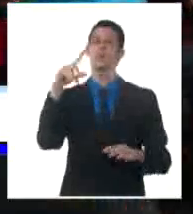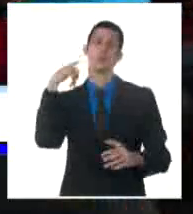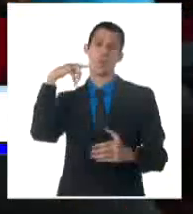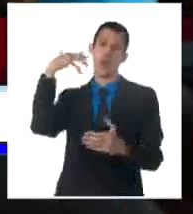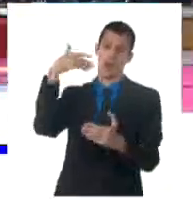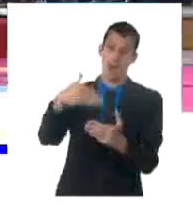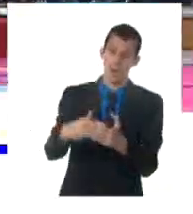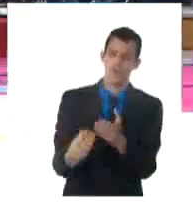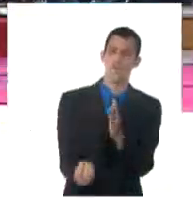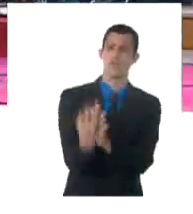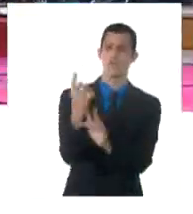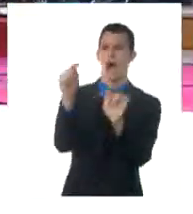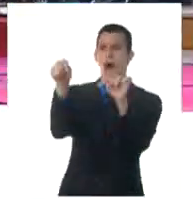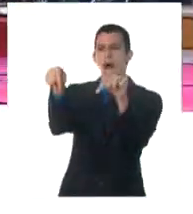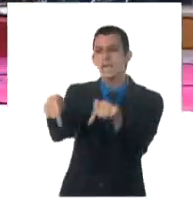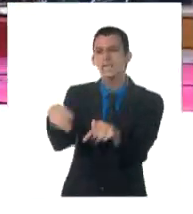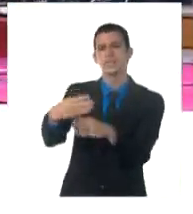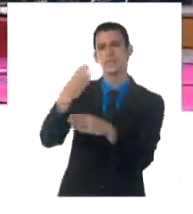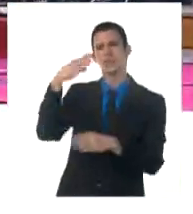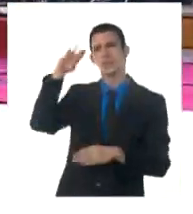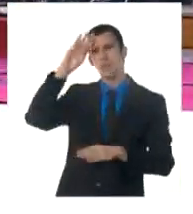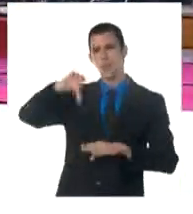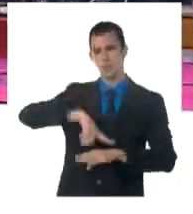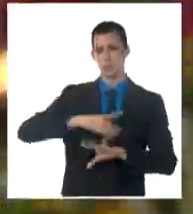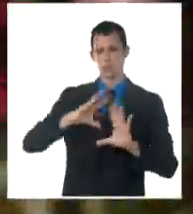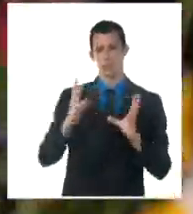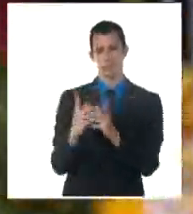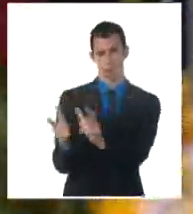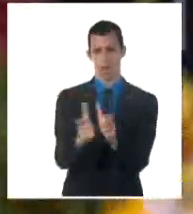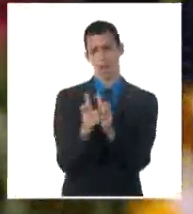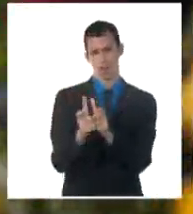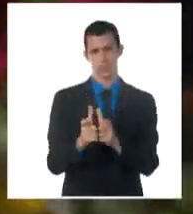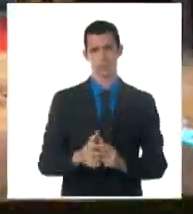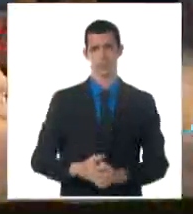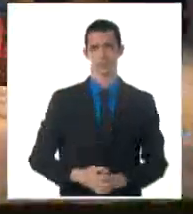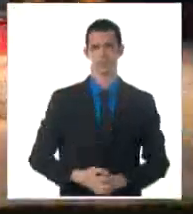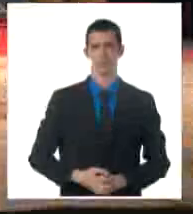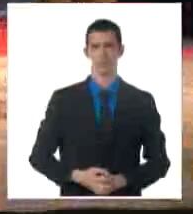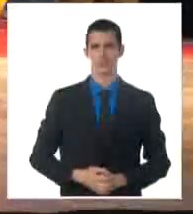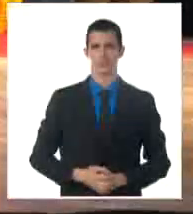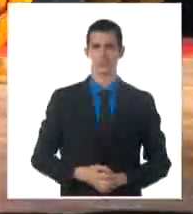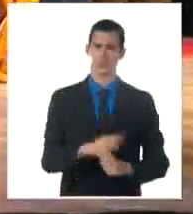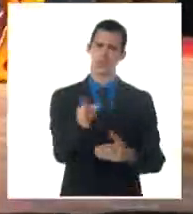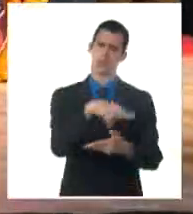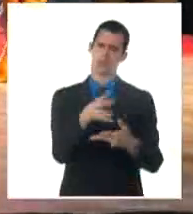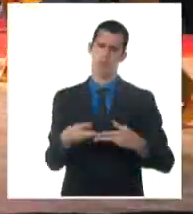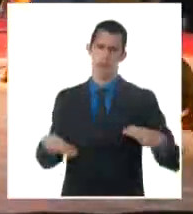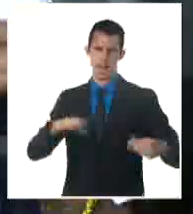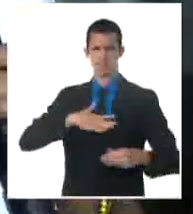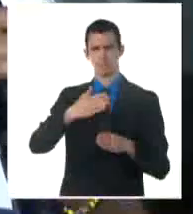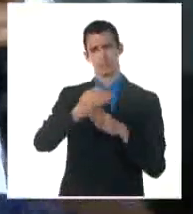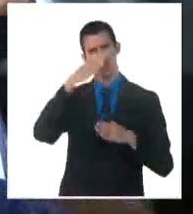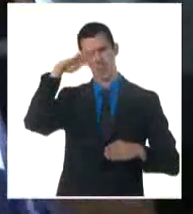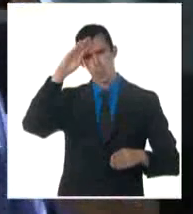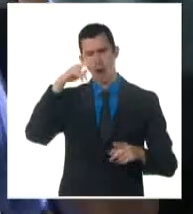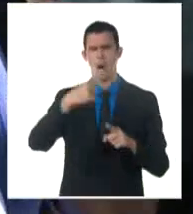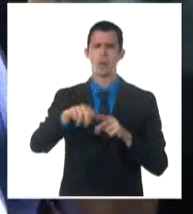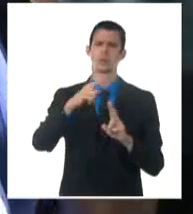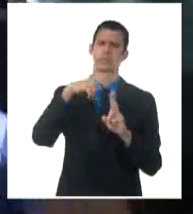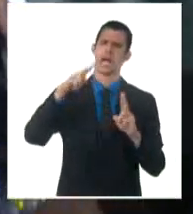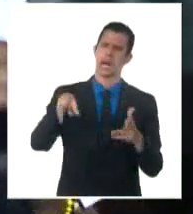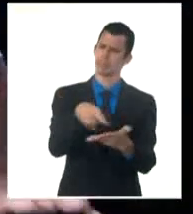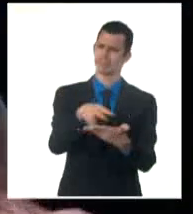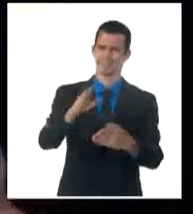la vanguardia artística celebró el aniversario de la organización: el Ballet Santiago, Teatro Danza del Caribe,